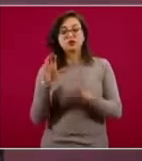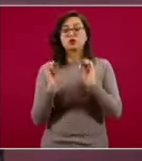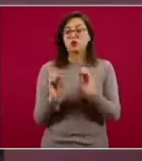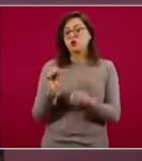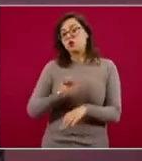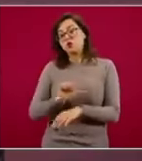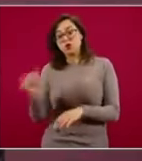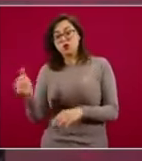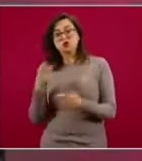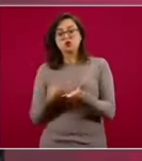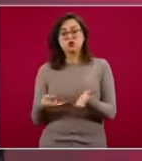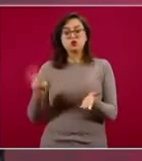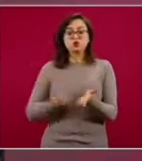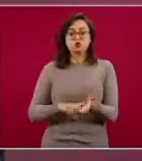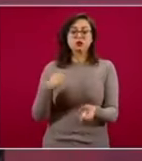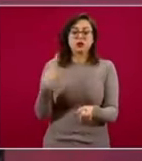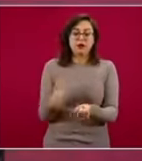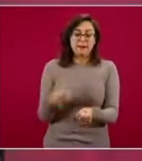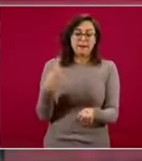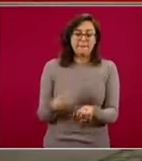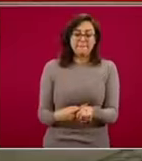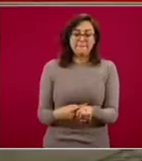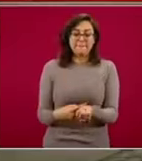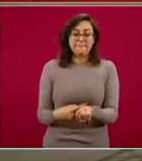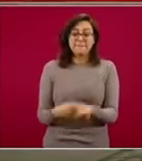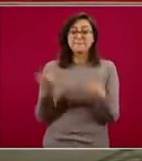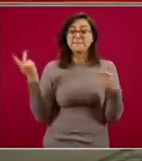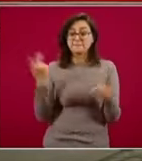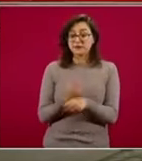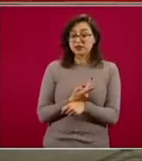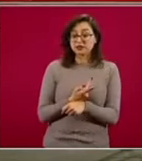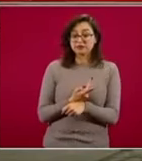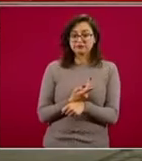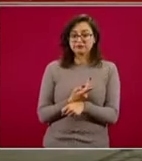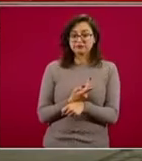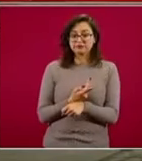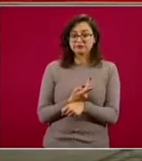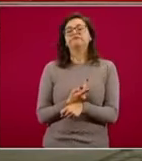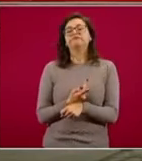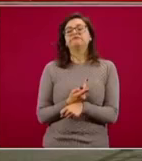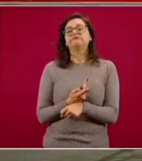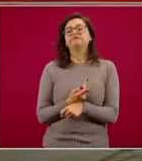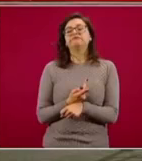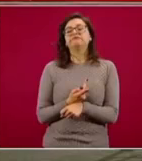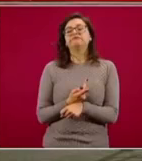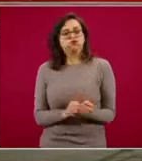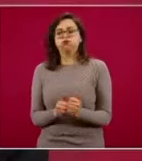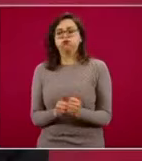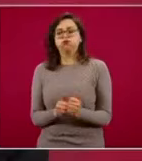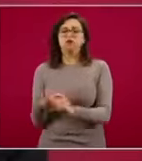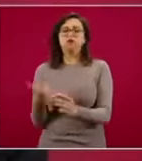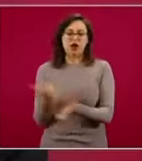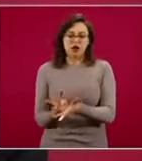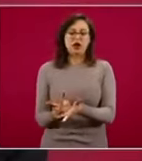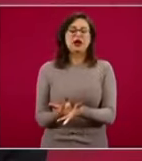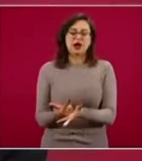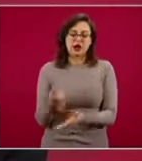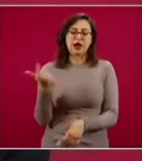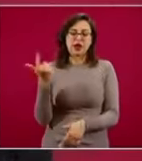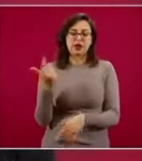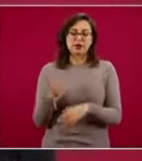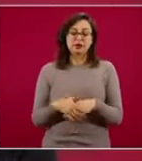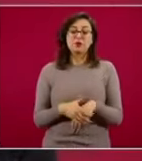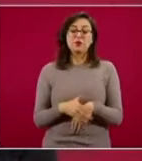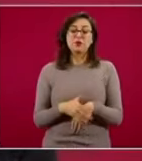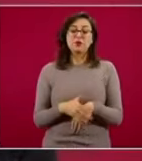enfermedades crónicas, como las ya mencionadas, tienen una alta probabilidad de complicarse. Entonces, por eso